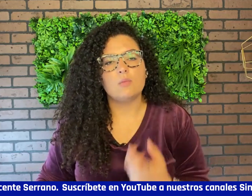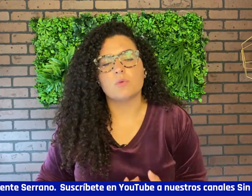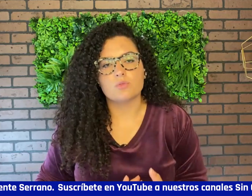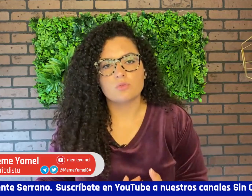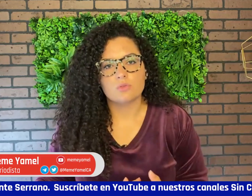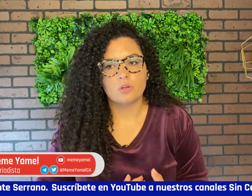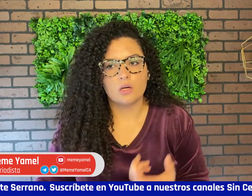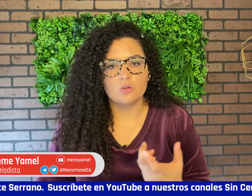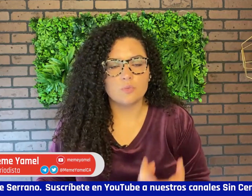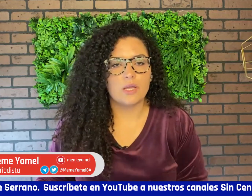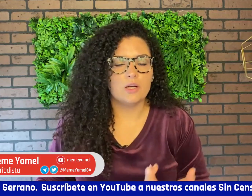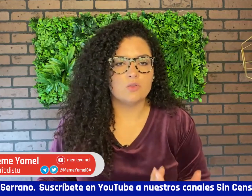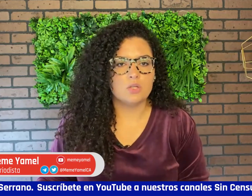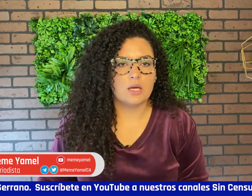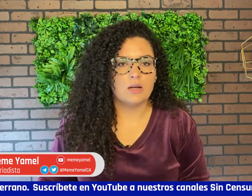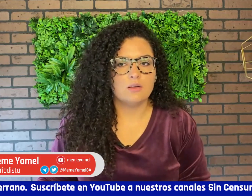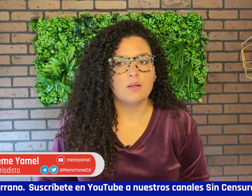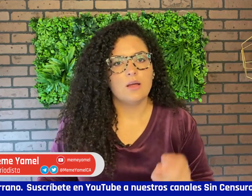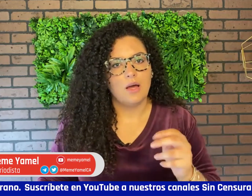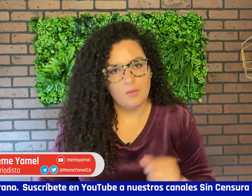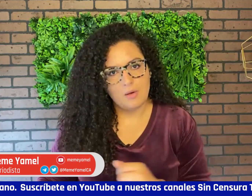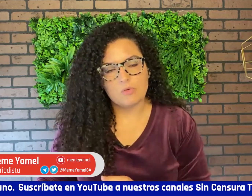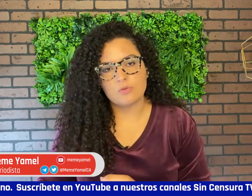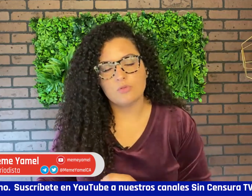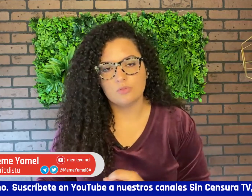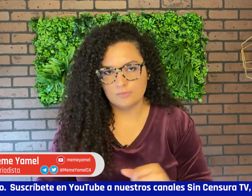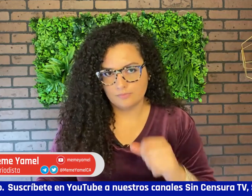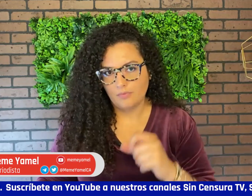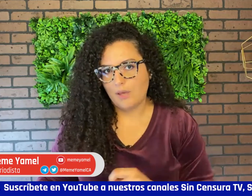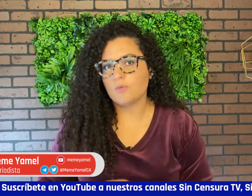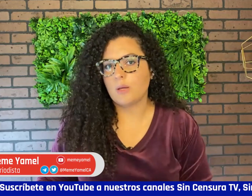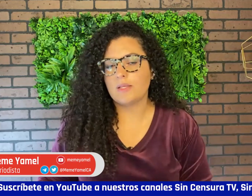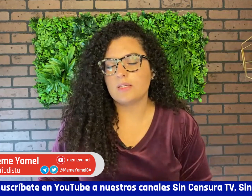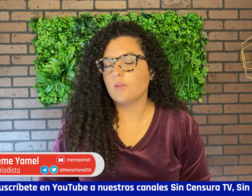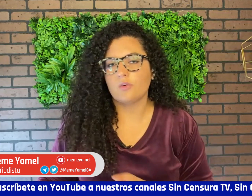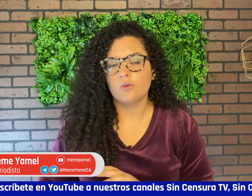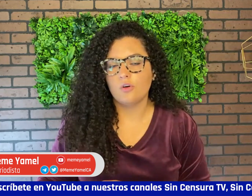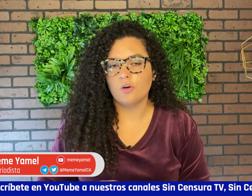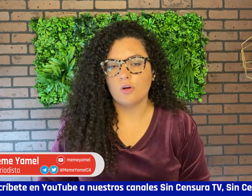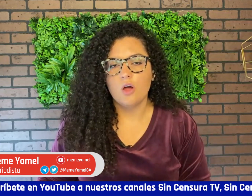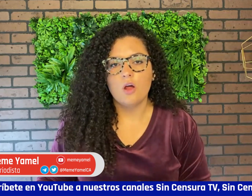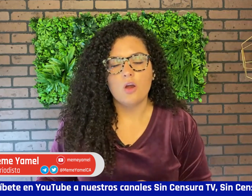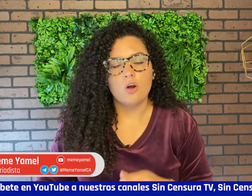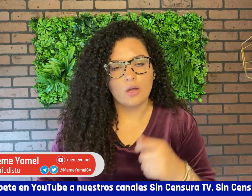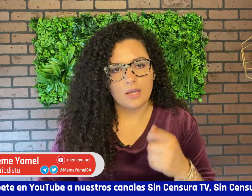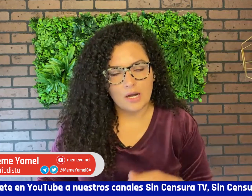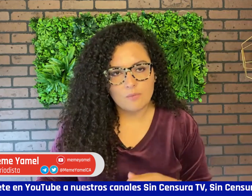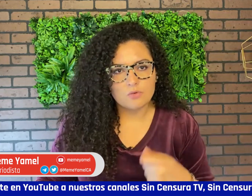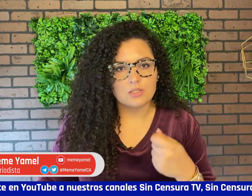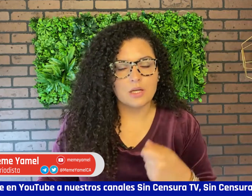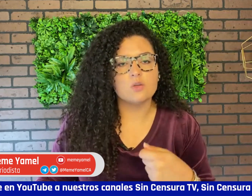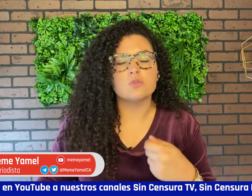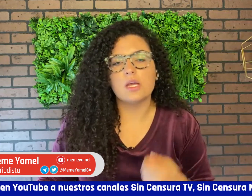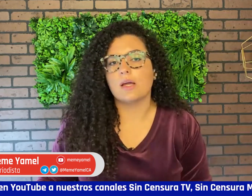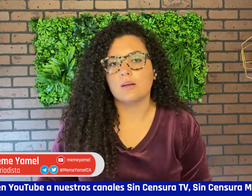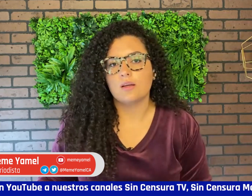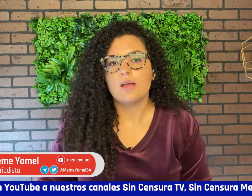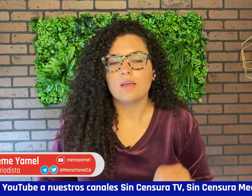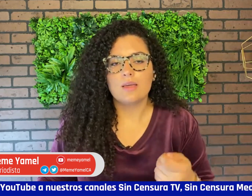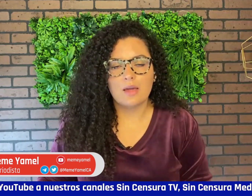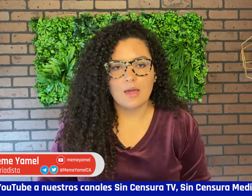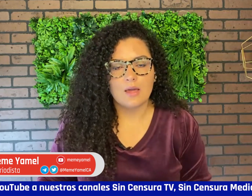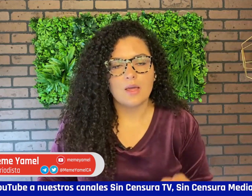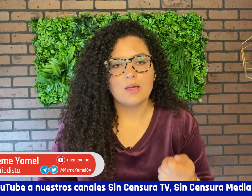no queremos que nos vayan y nos digan, ahí vamos, hemos avanzado. No, lo que queremos es que nos